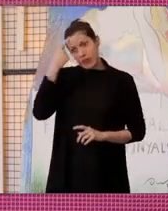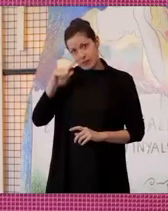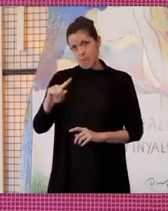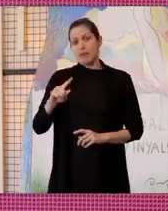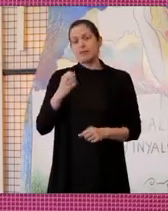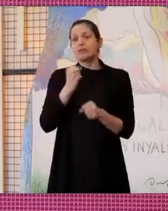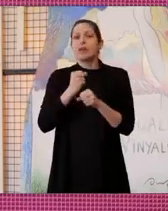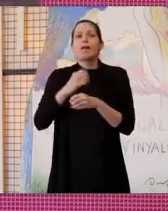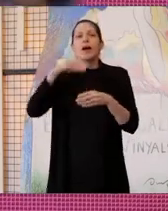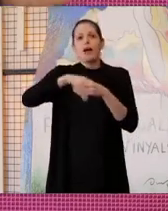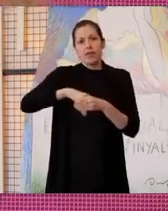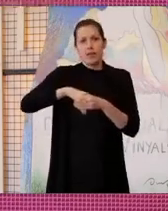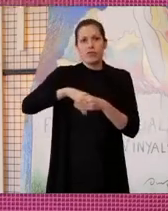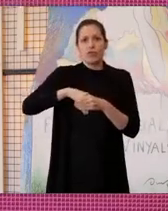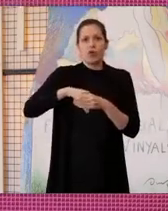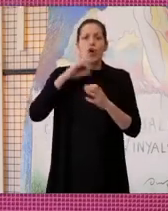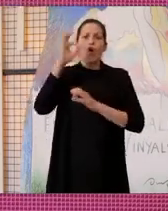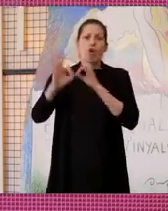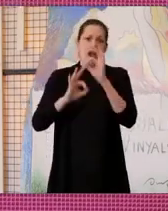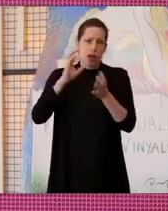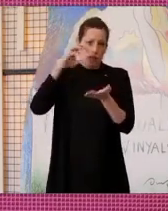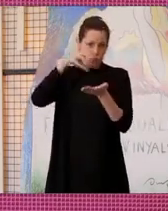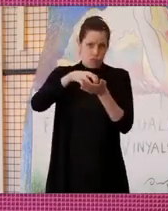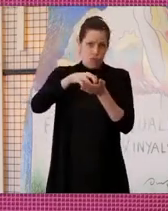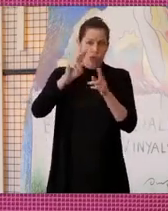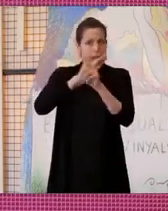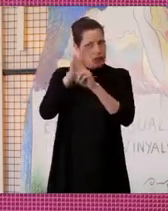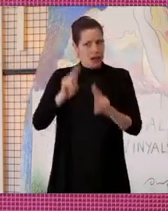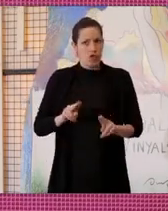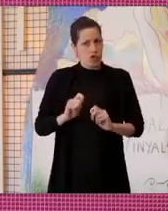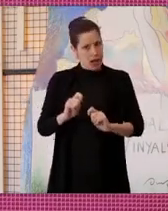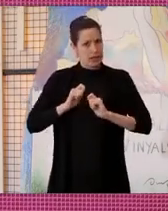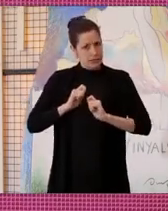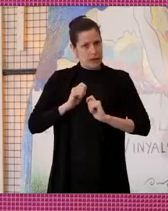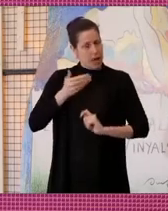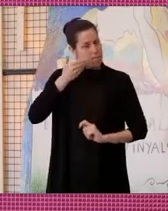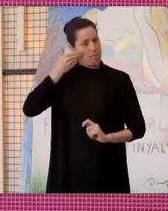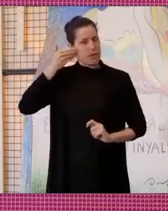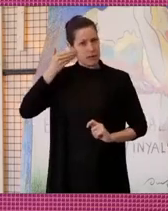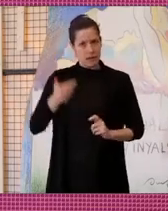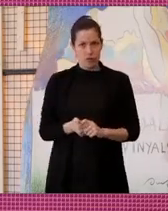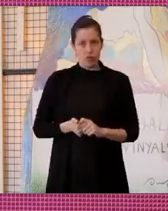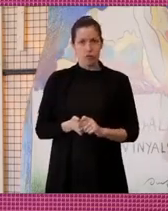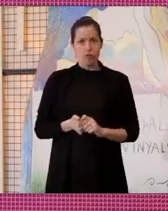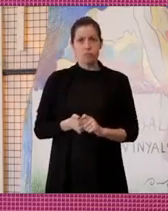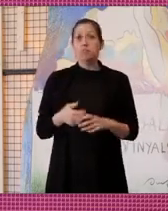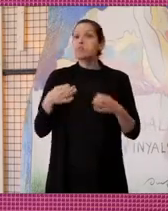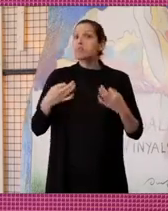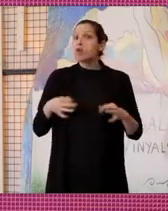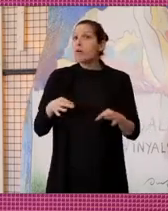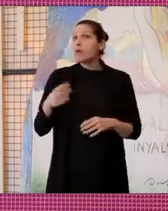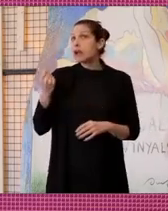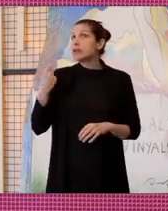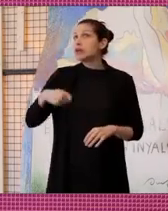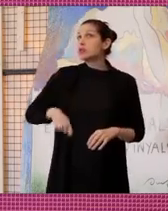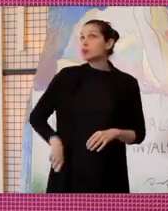internacionales una cosa estupenda tiene muchísimo prestigio normalmente Los sueldos son muy